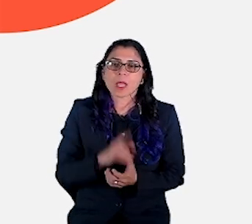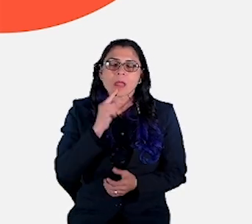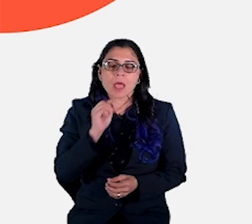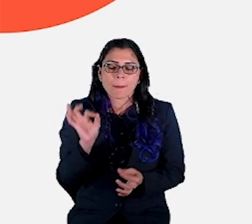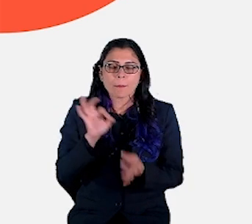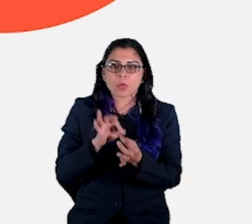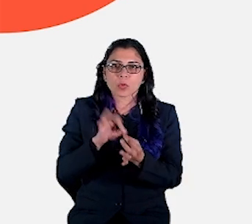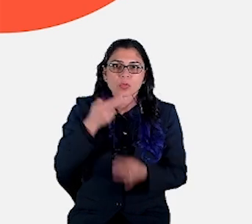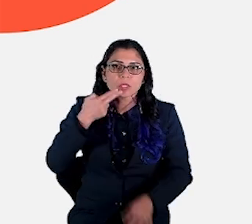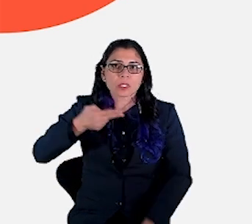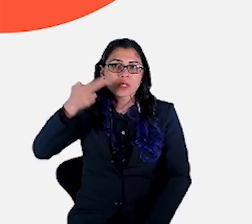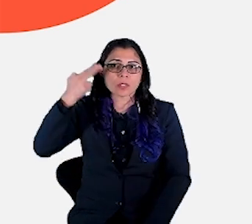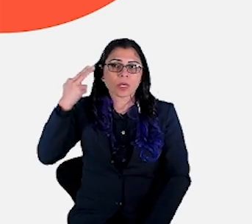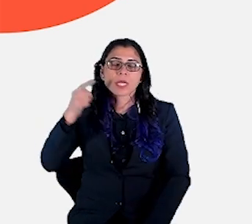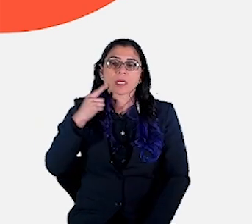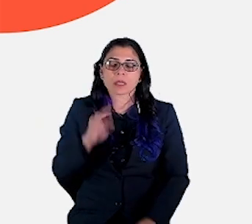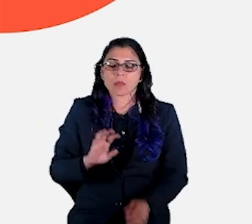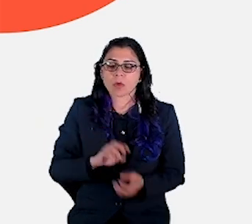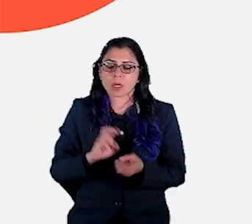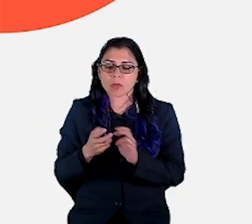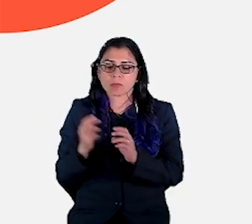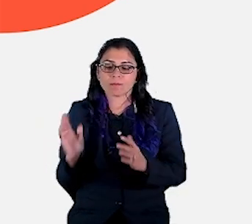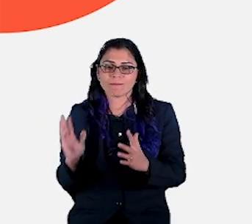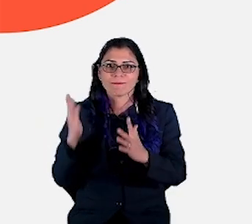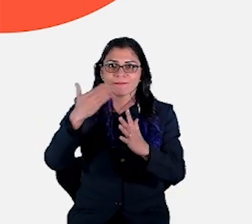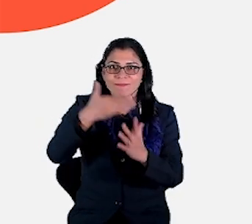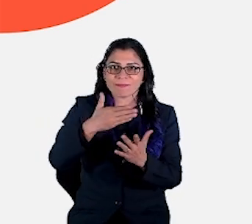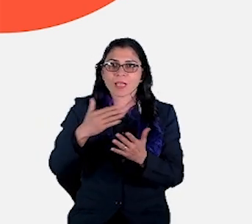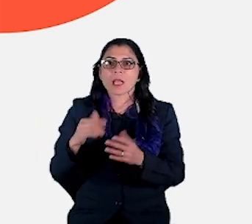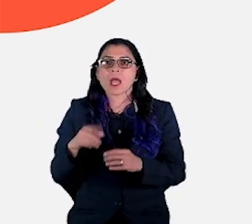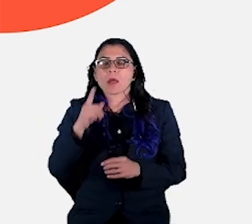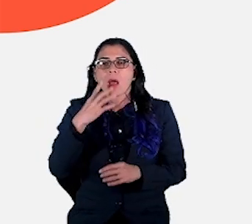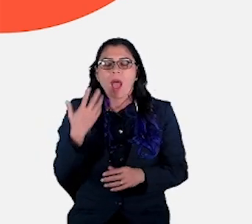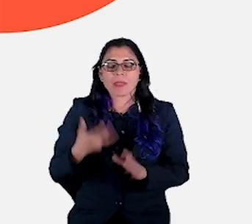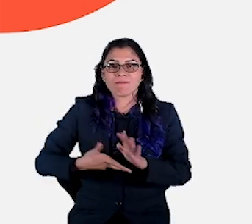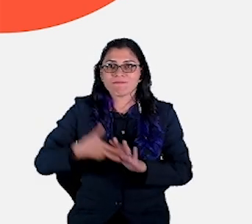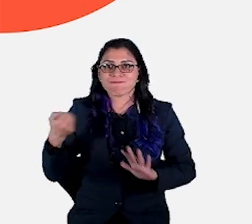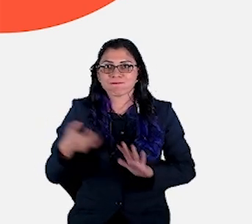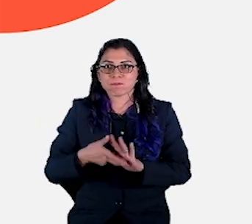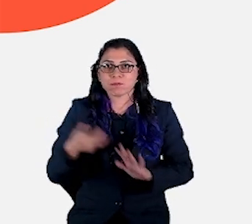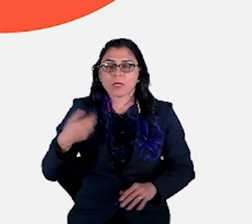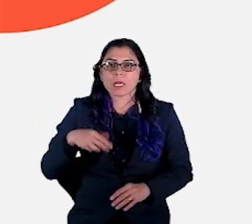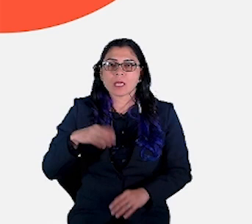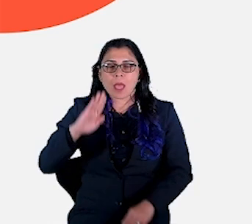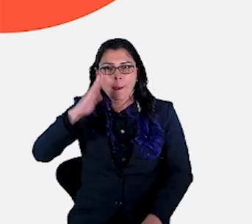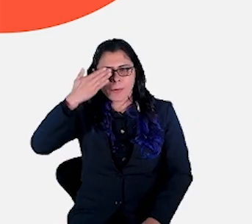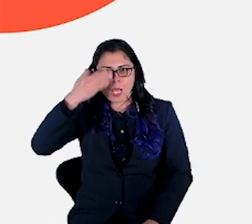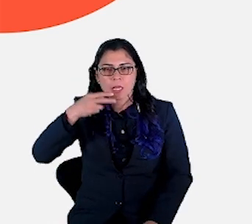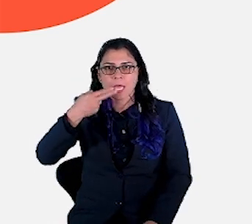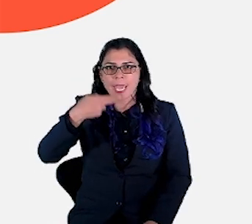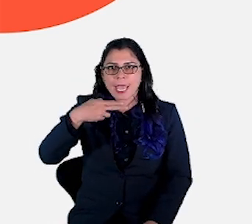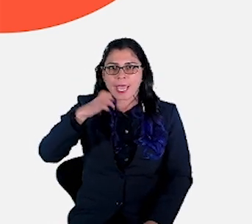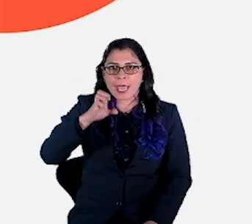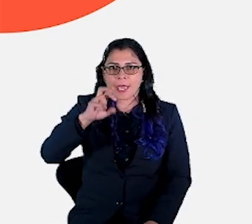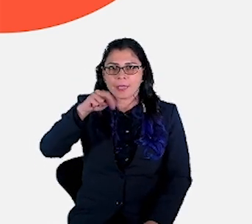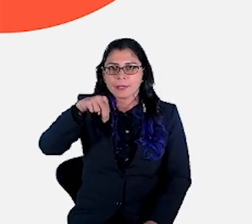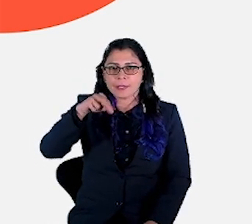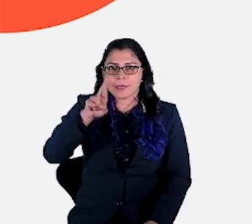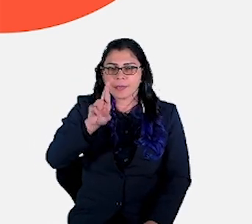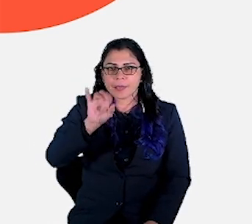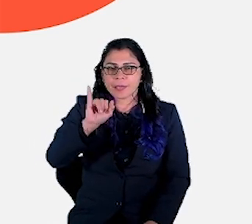vista histórico Porque aquí se traslada la ciudad después que fuera saqueada por Henry Morgan la arquitectura